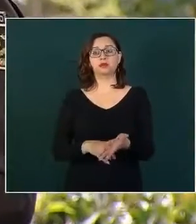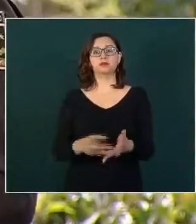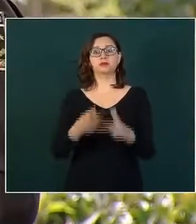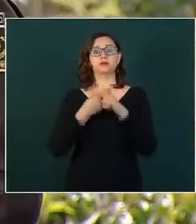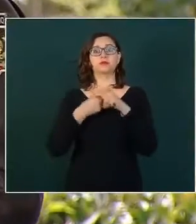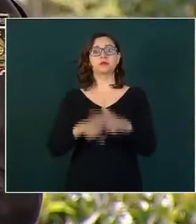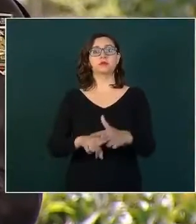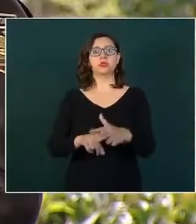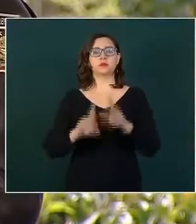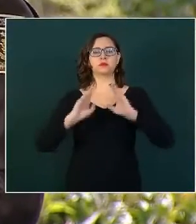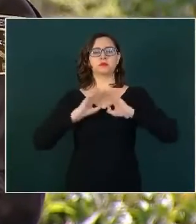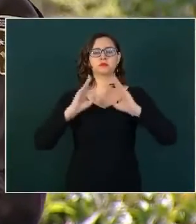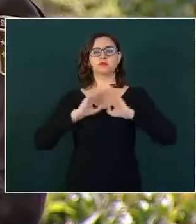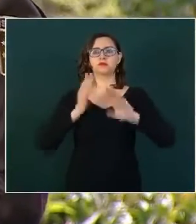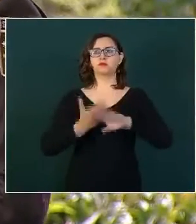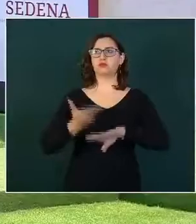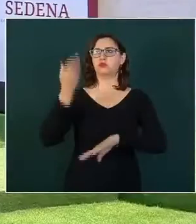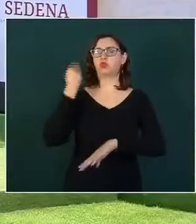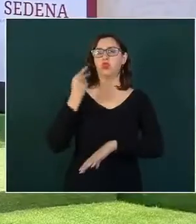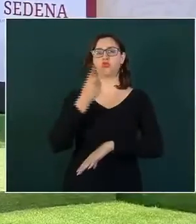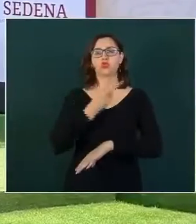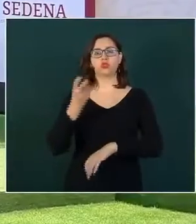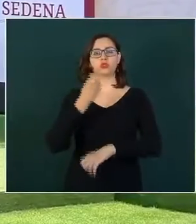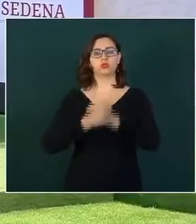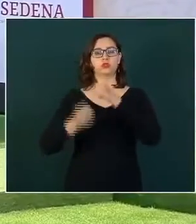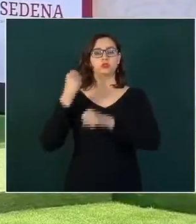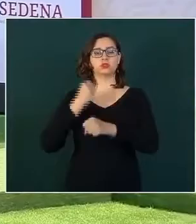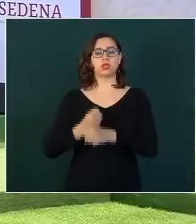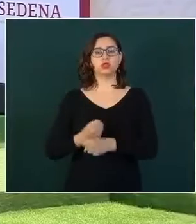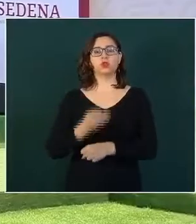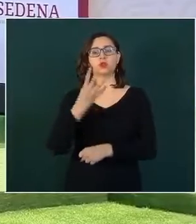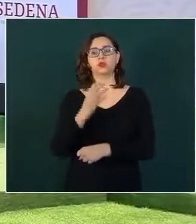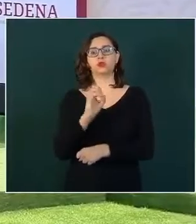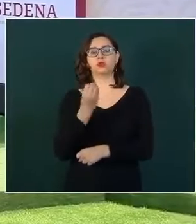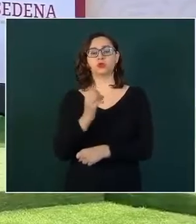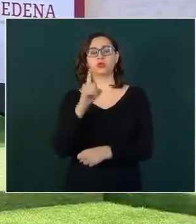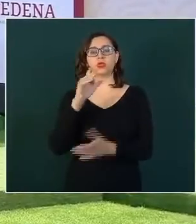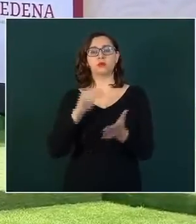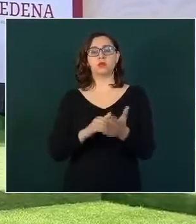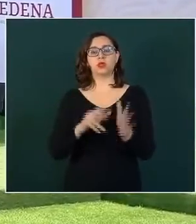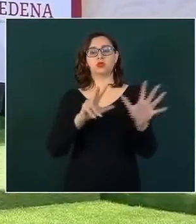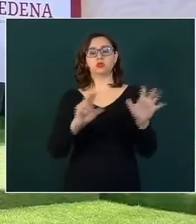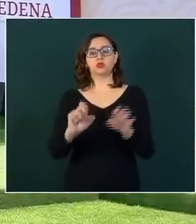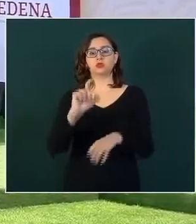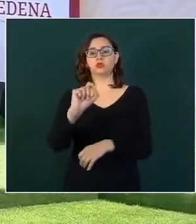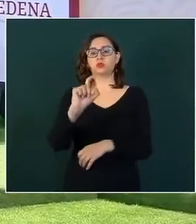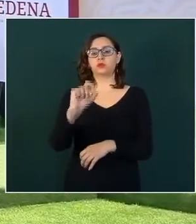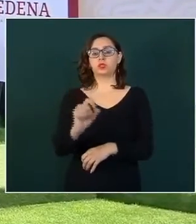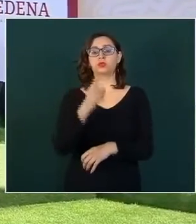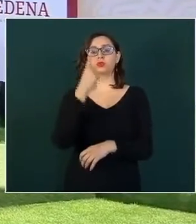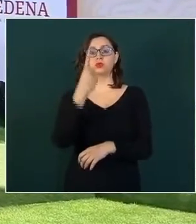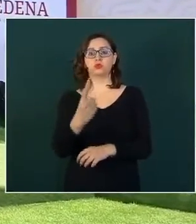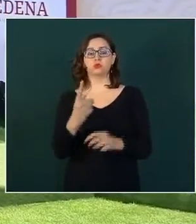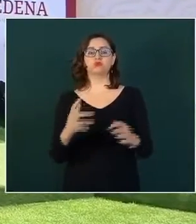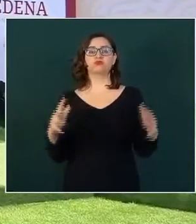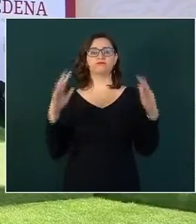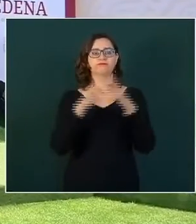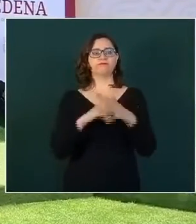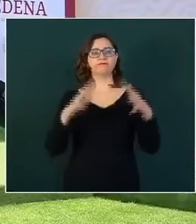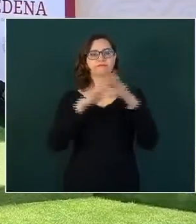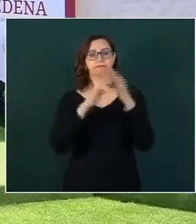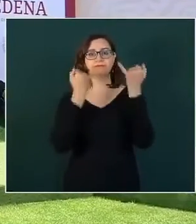casi 200 años, el 4 de octubre de 1821, cuando después del triunfo de la independencia